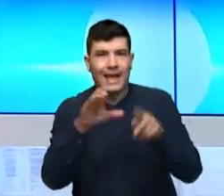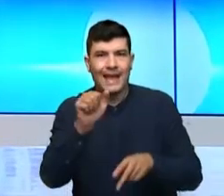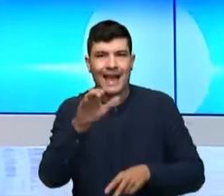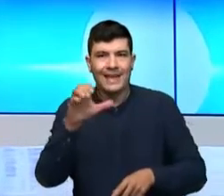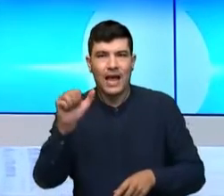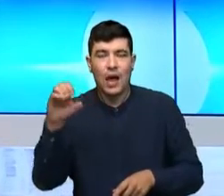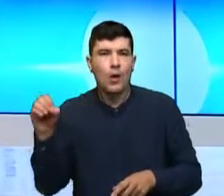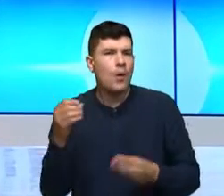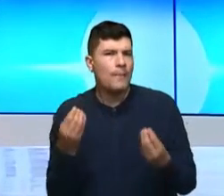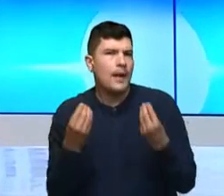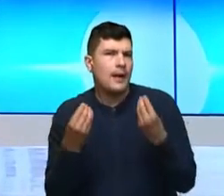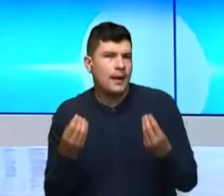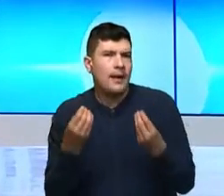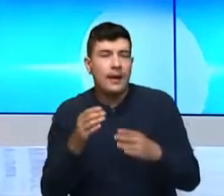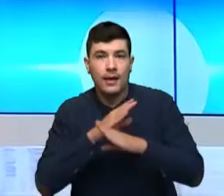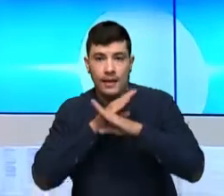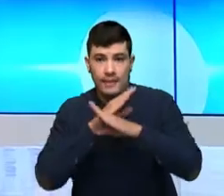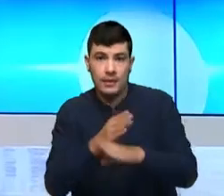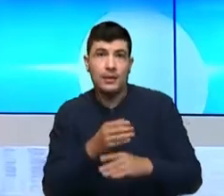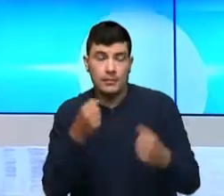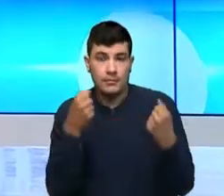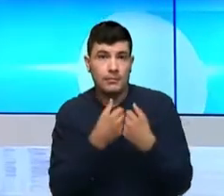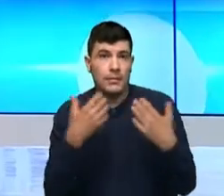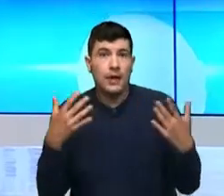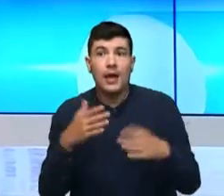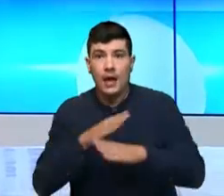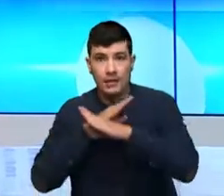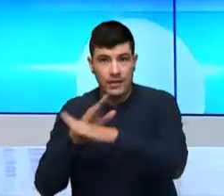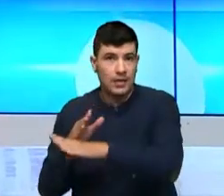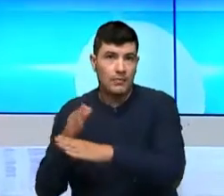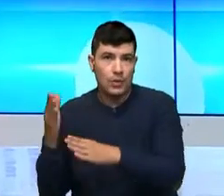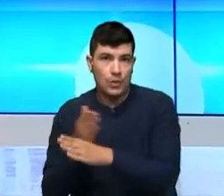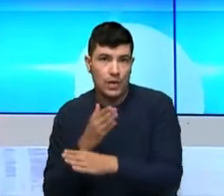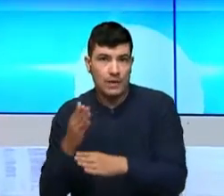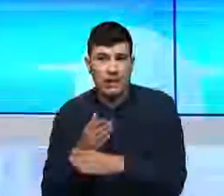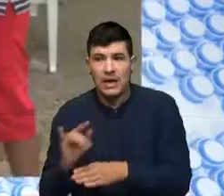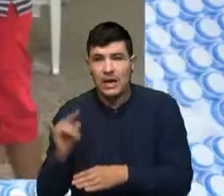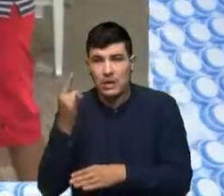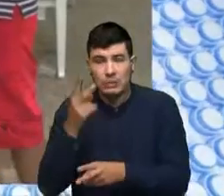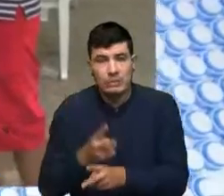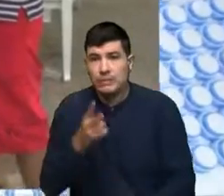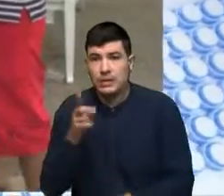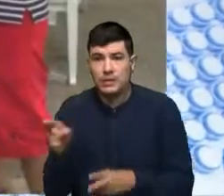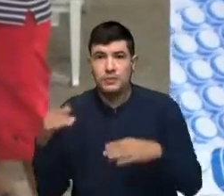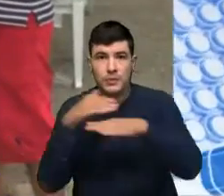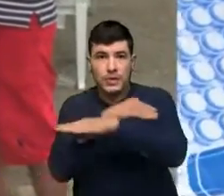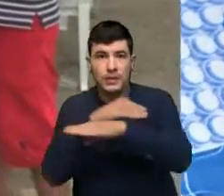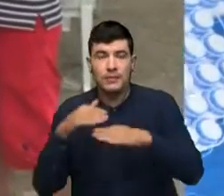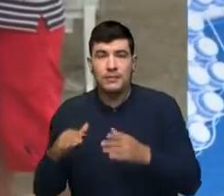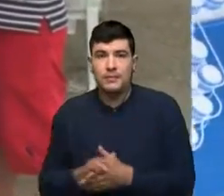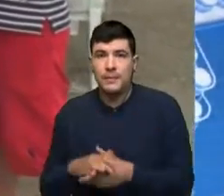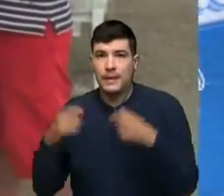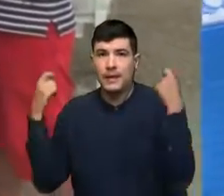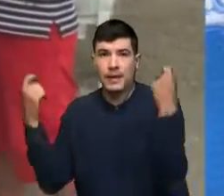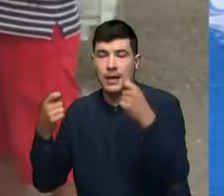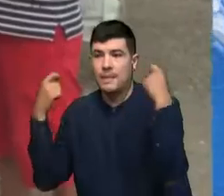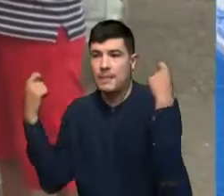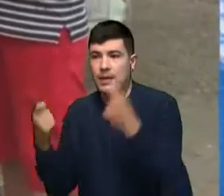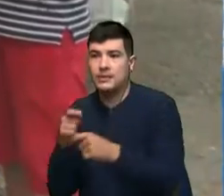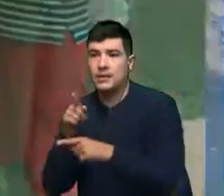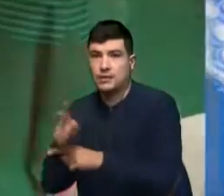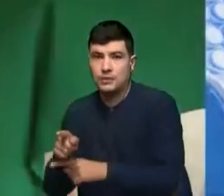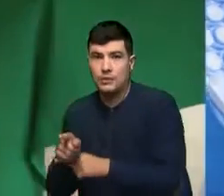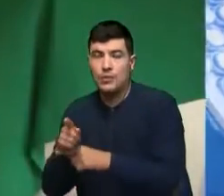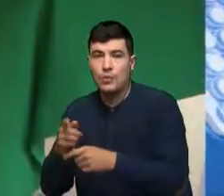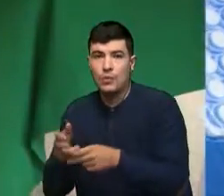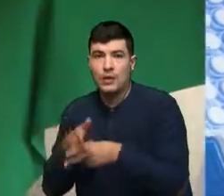para prevenir accidentes y eliminar así riesgos en la carretera las campañas de prevención vial en el inicio de semana